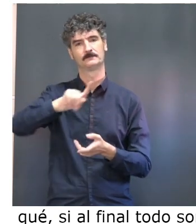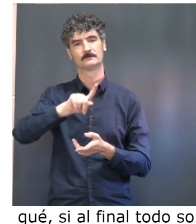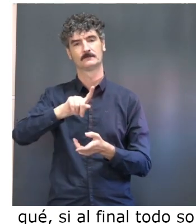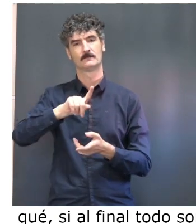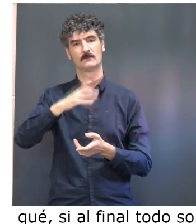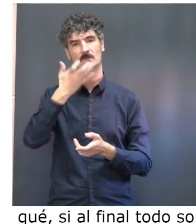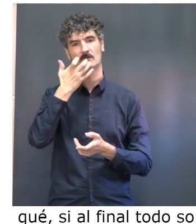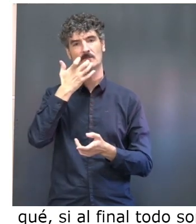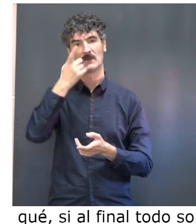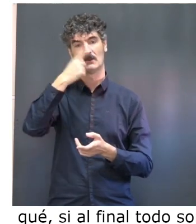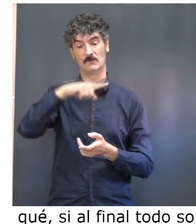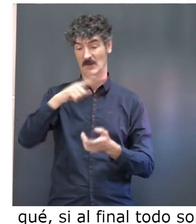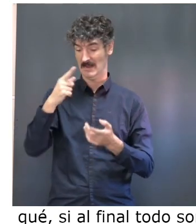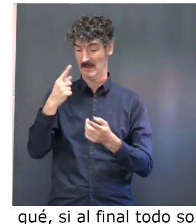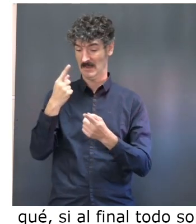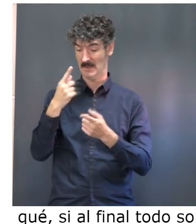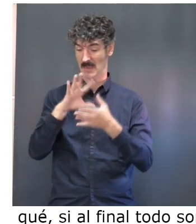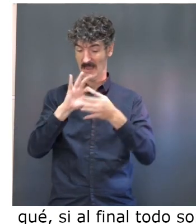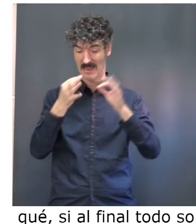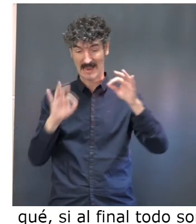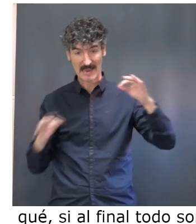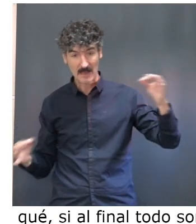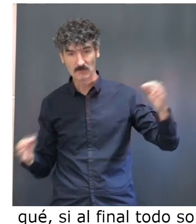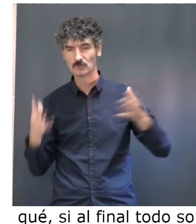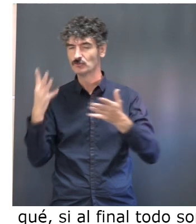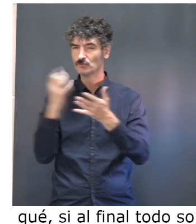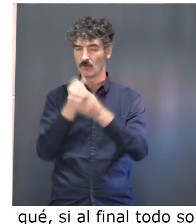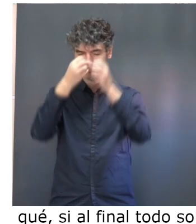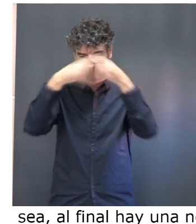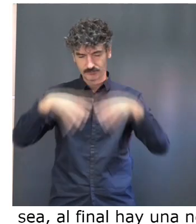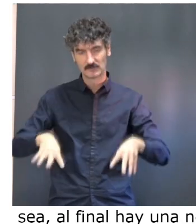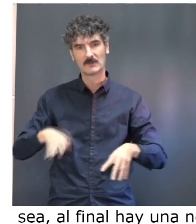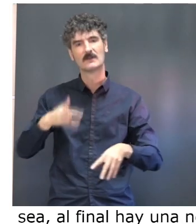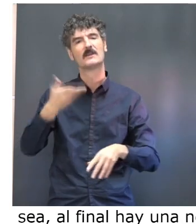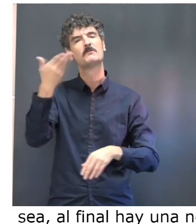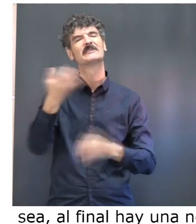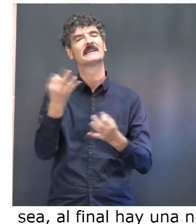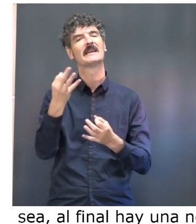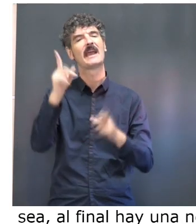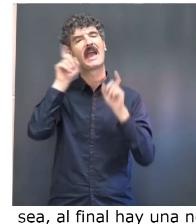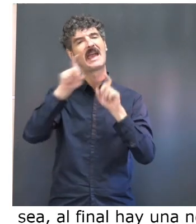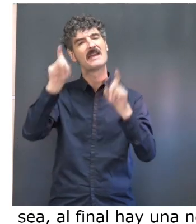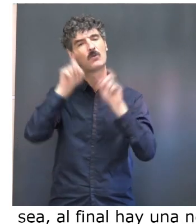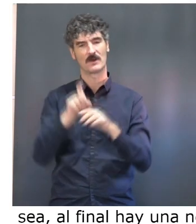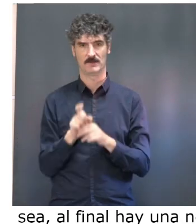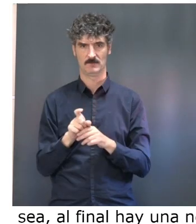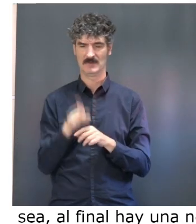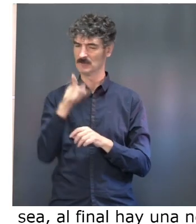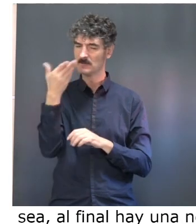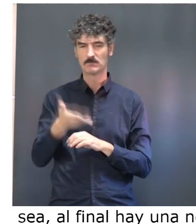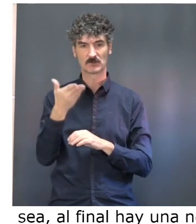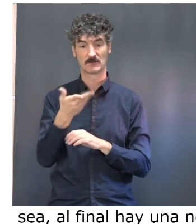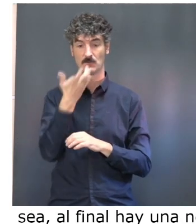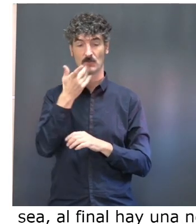desde arriba hasta el último eslabón de la cadena se ponga en valor la educación, ¿no? Y se ponga en valor